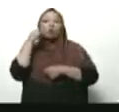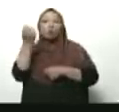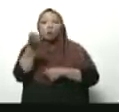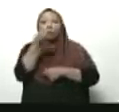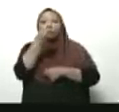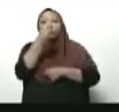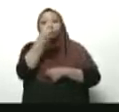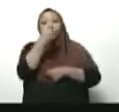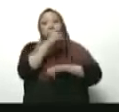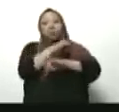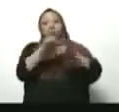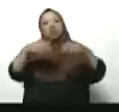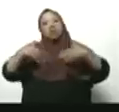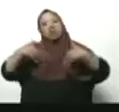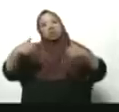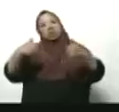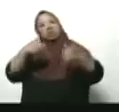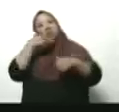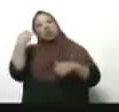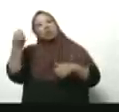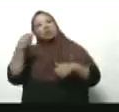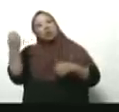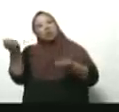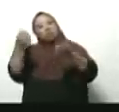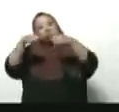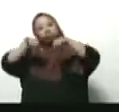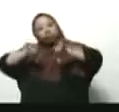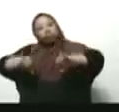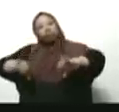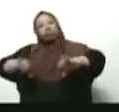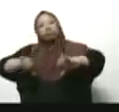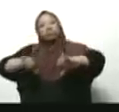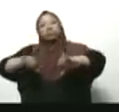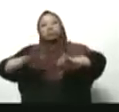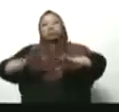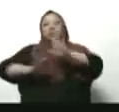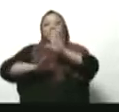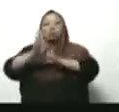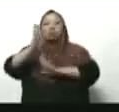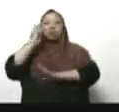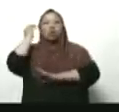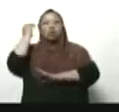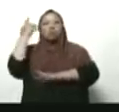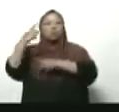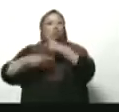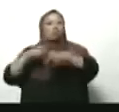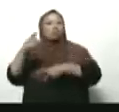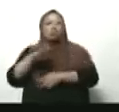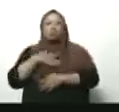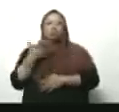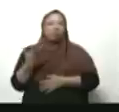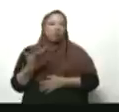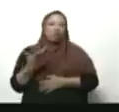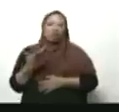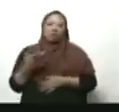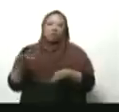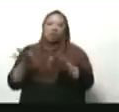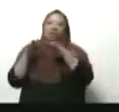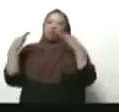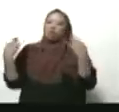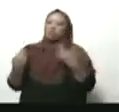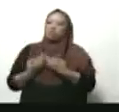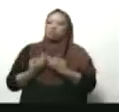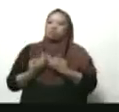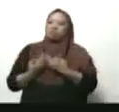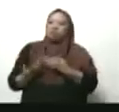destruyen la salud de nuestros jóvenes disminuyen sus posibilidades de ser productivo formar una familia y